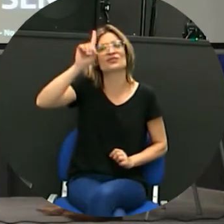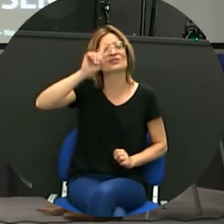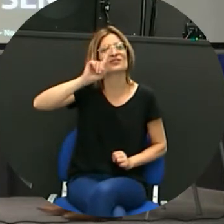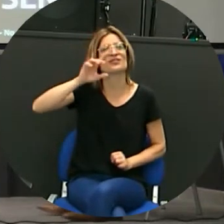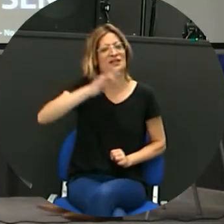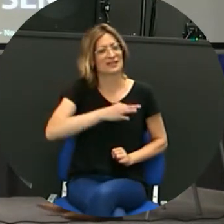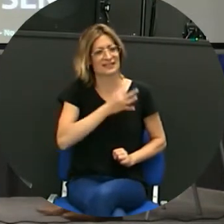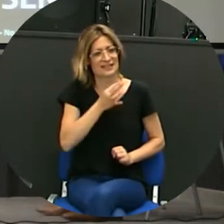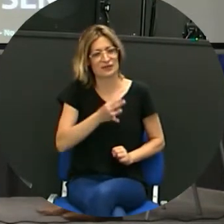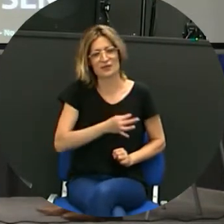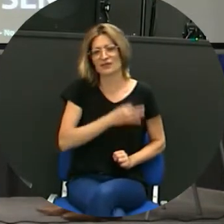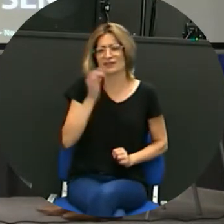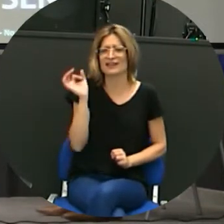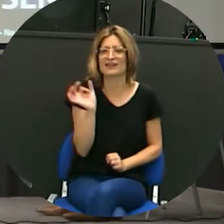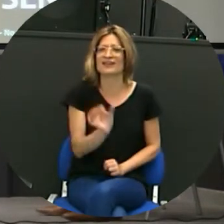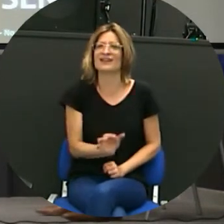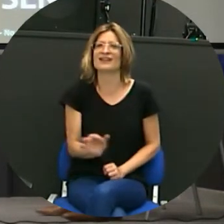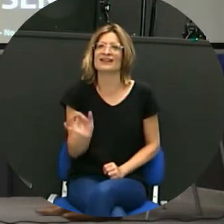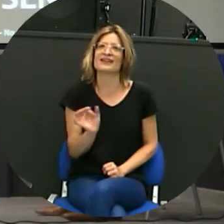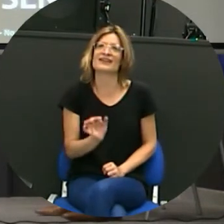tú eres